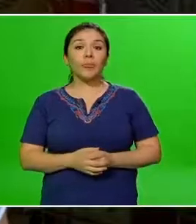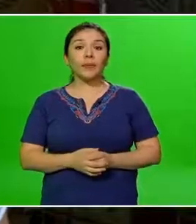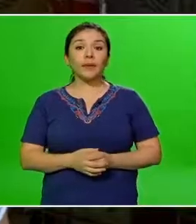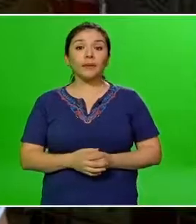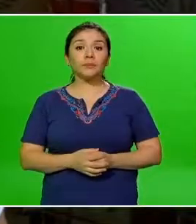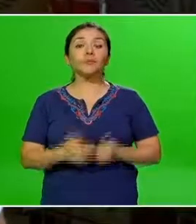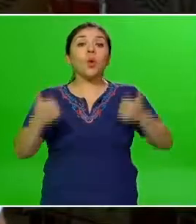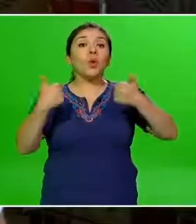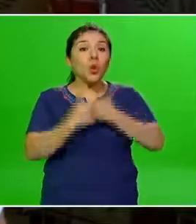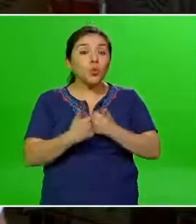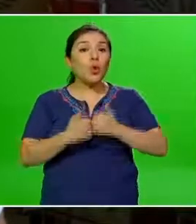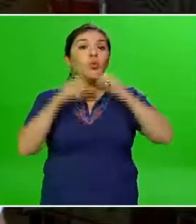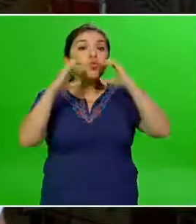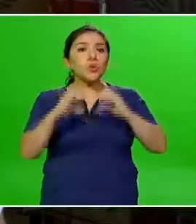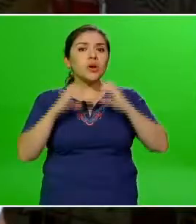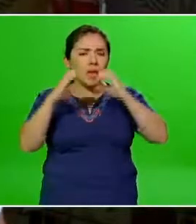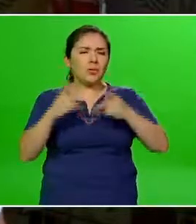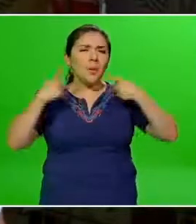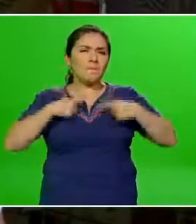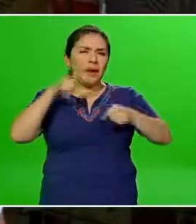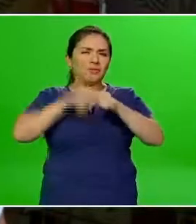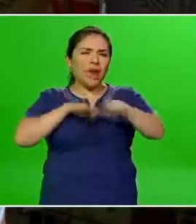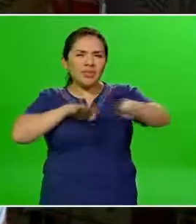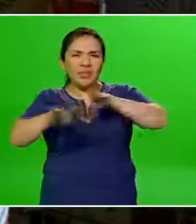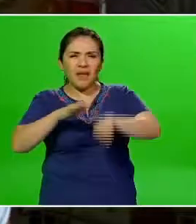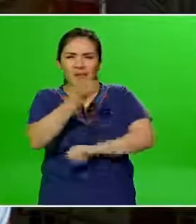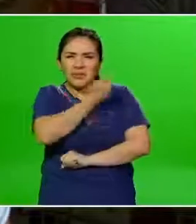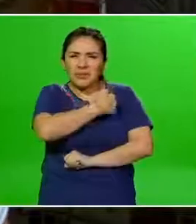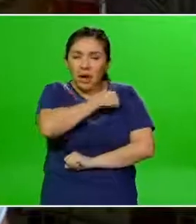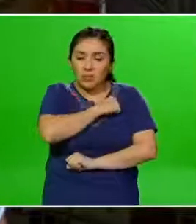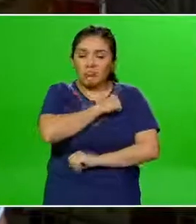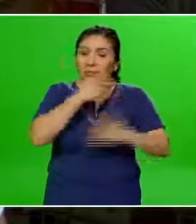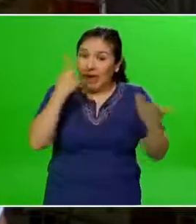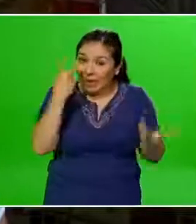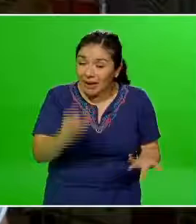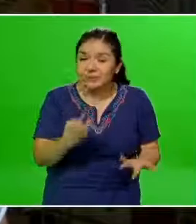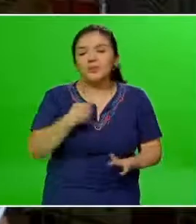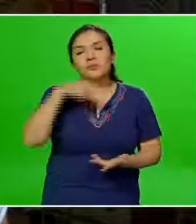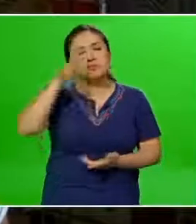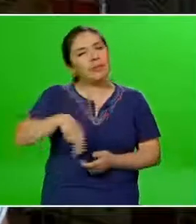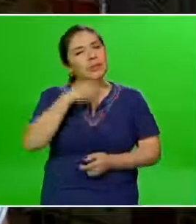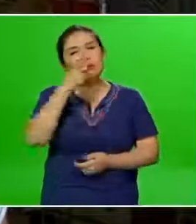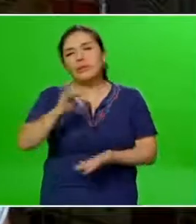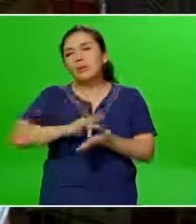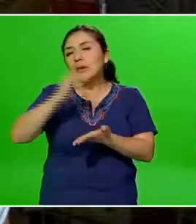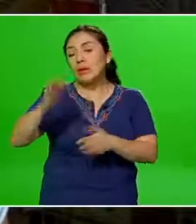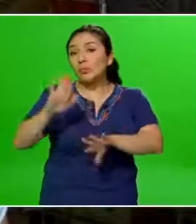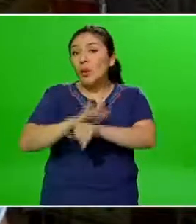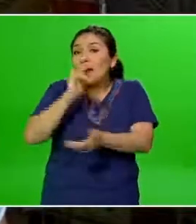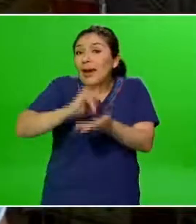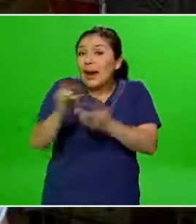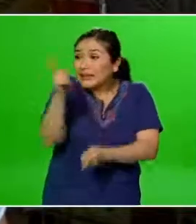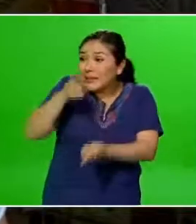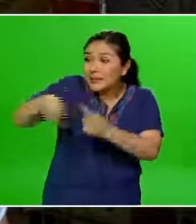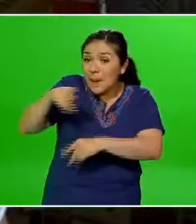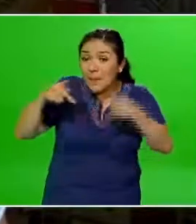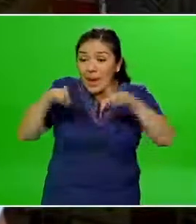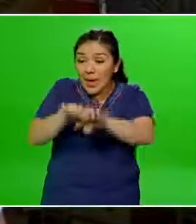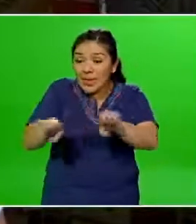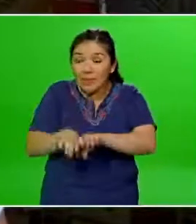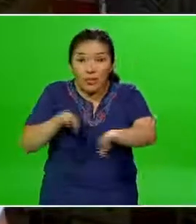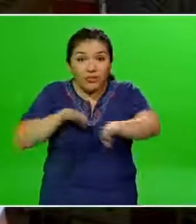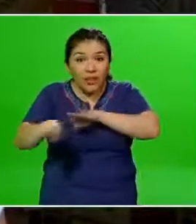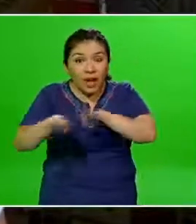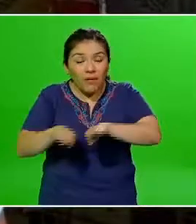al cuidado del personal de salud, pues quiero agradecer, porque gracias a ellos estoy